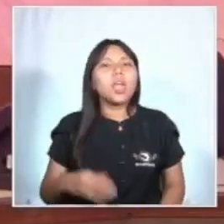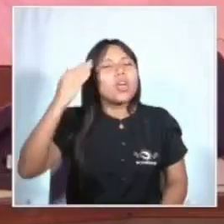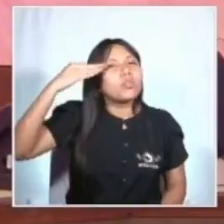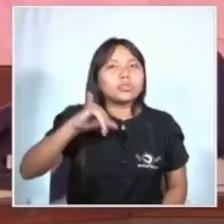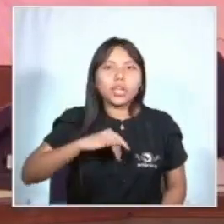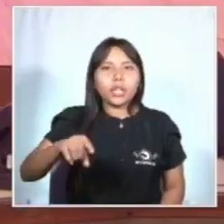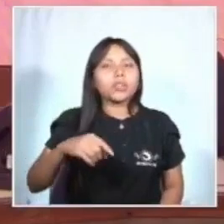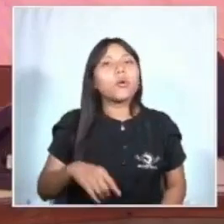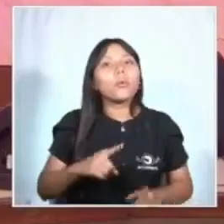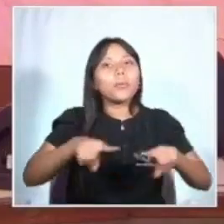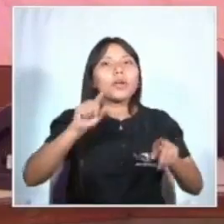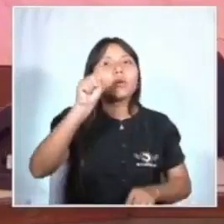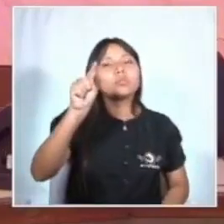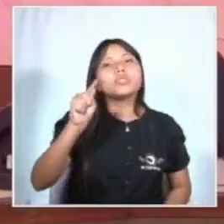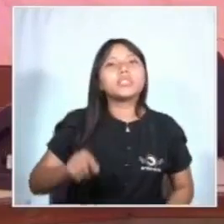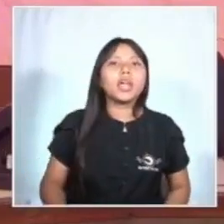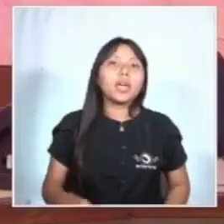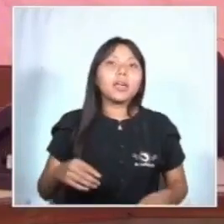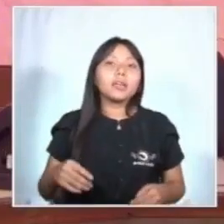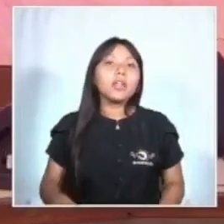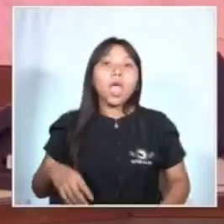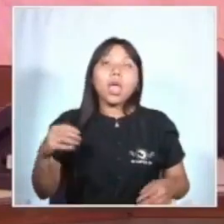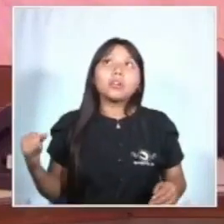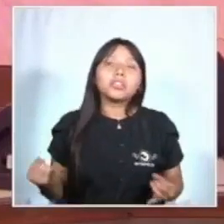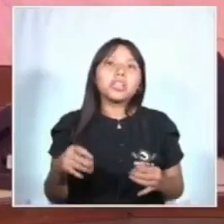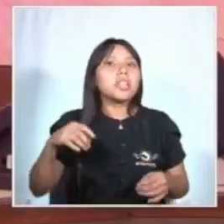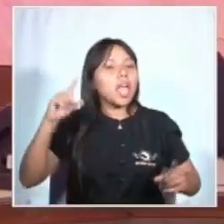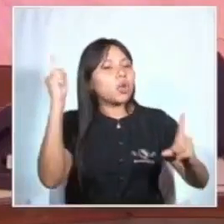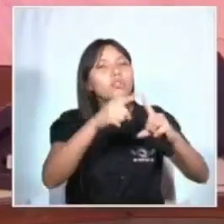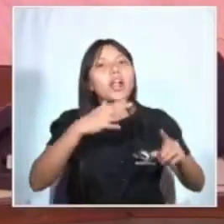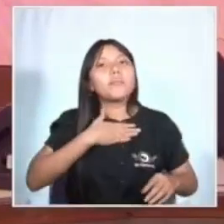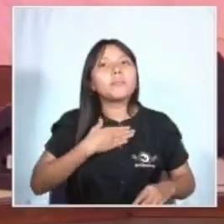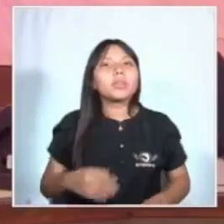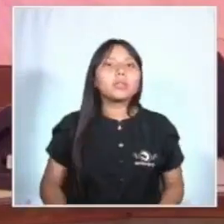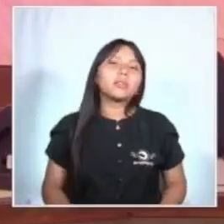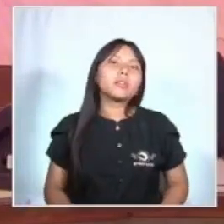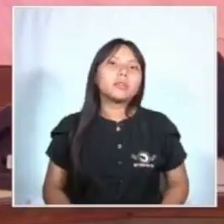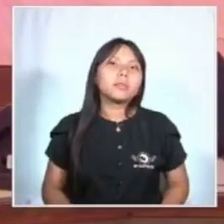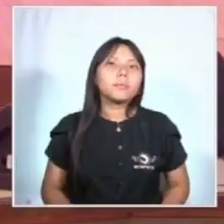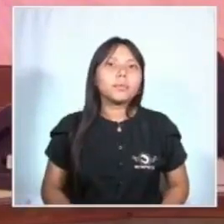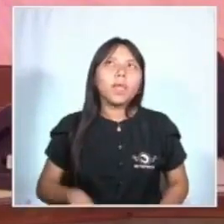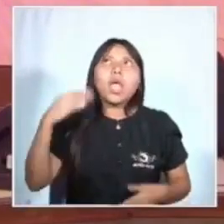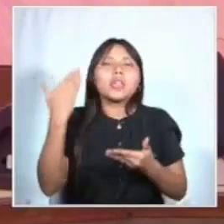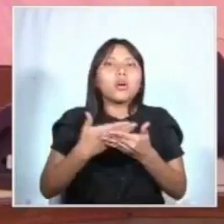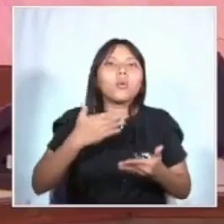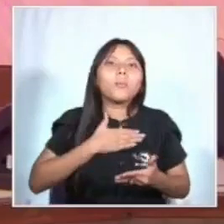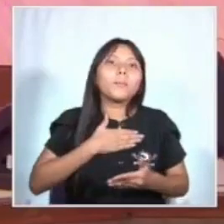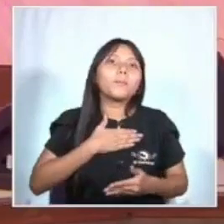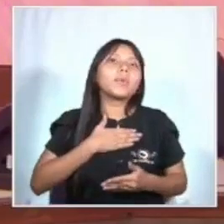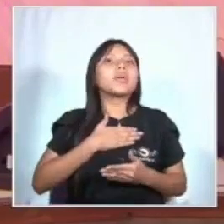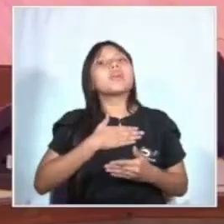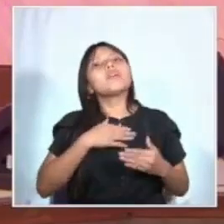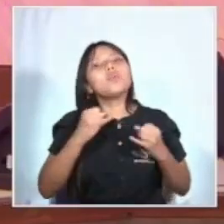yo corrí unos cuantos años tratando de encontrar mi identidad. Llegó mi niñez, llegó mi adolescencia, y